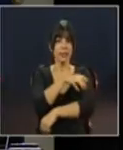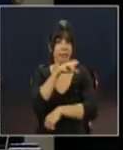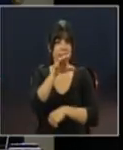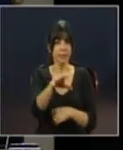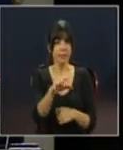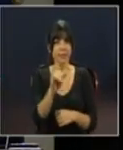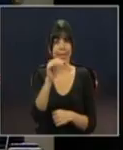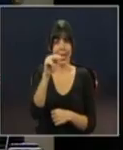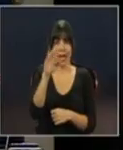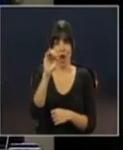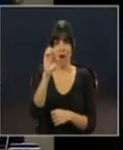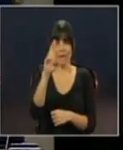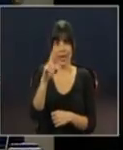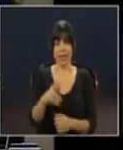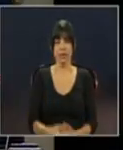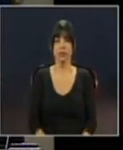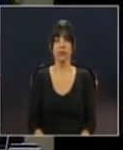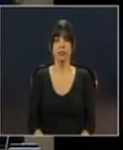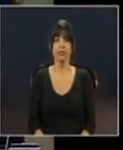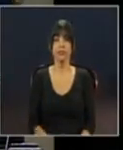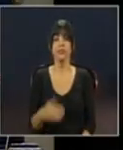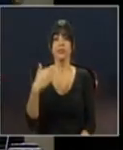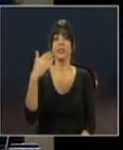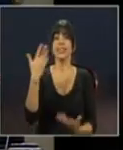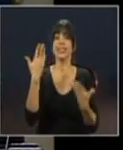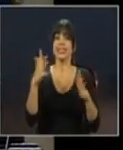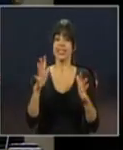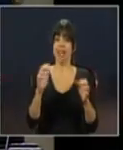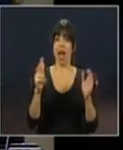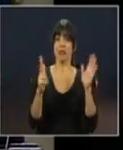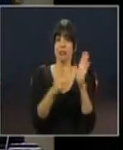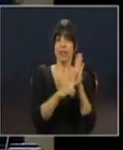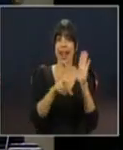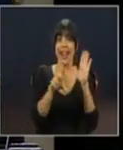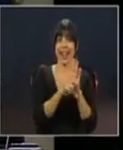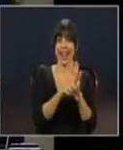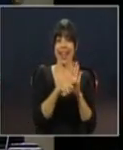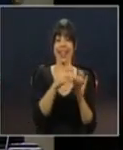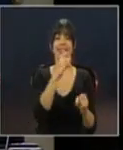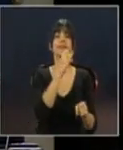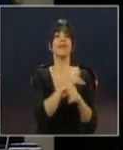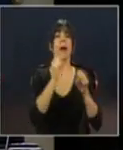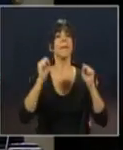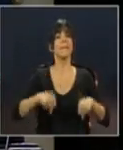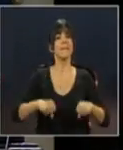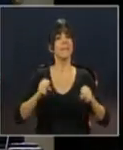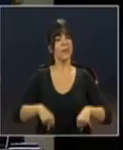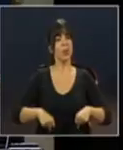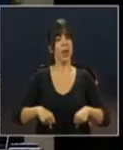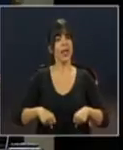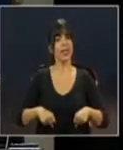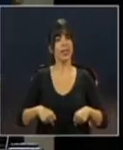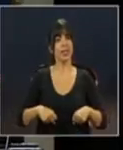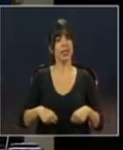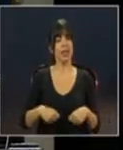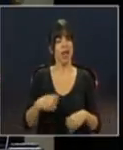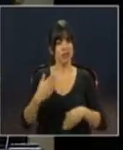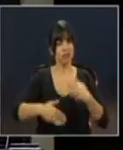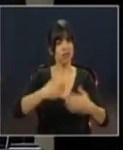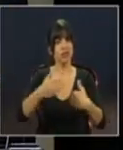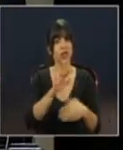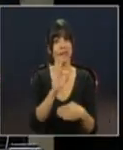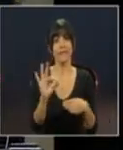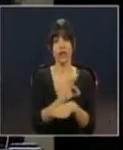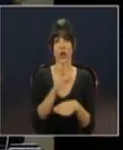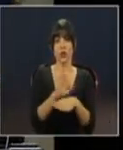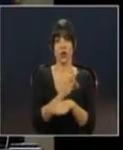del INCOFER. Una vez convertido en ley, esta entidad estará en posibilidades de llevar adelante sus